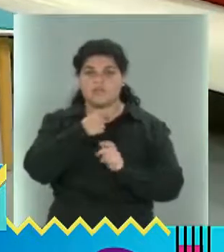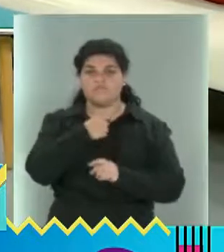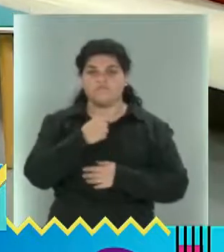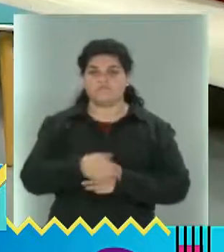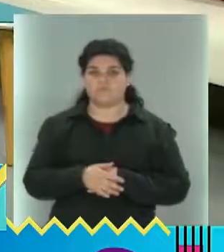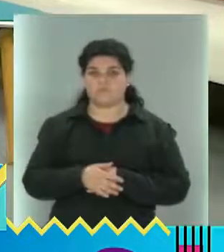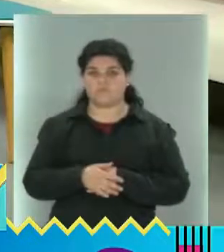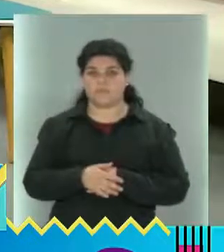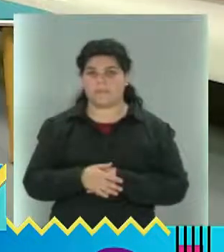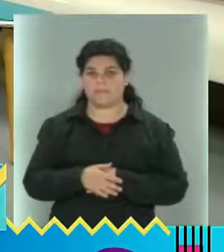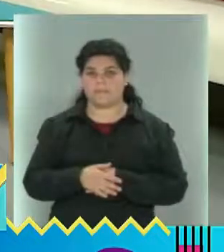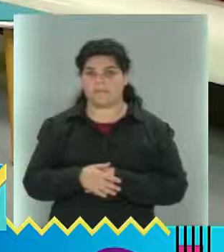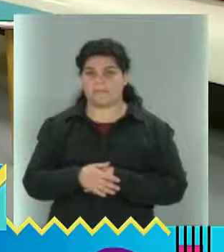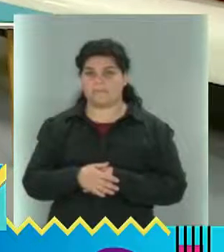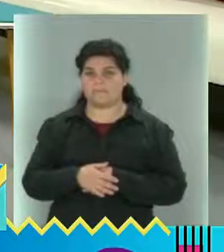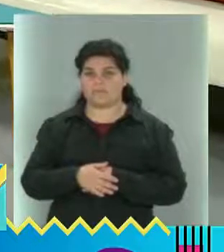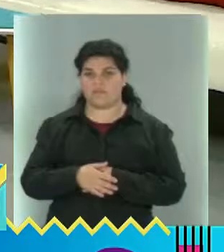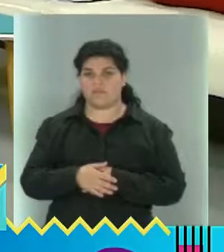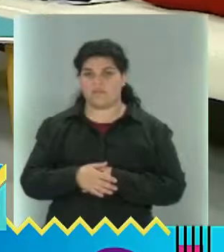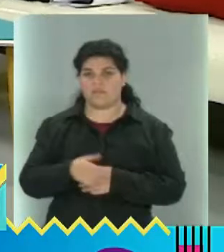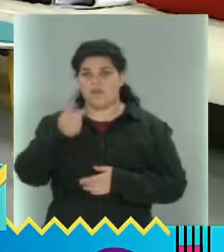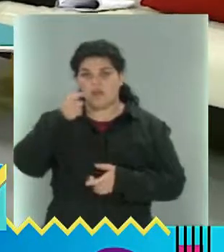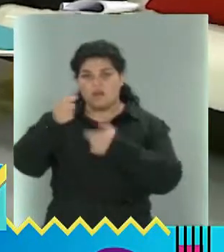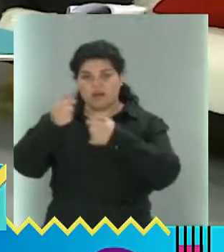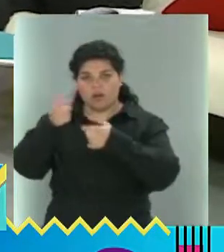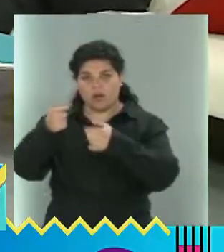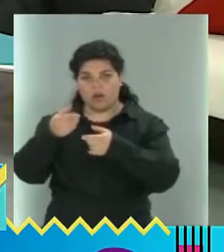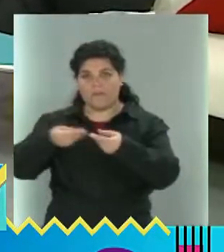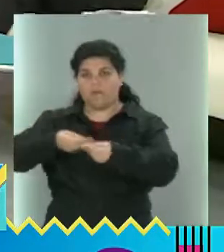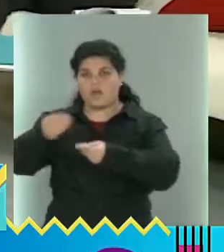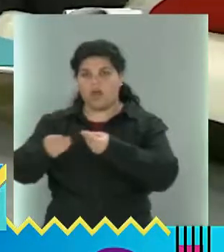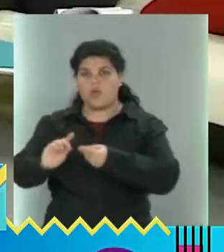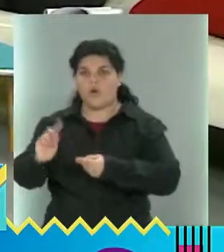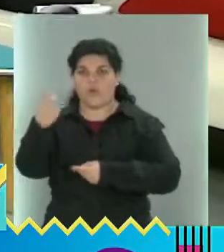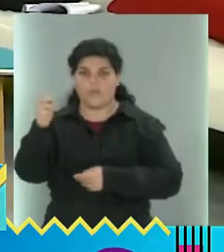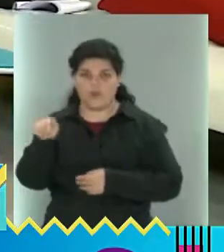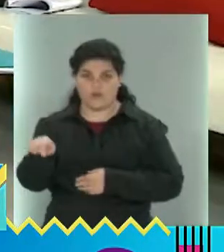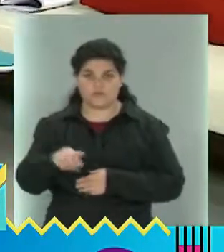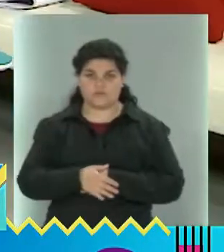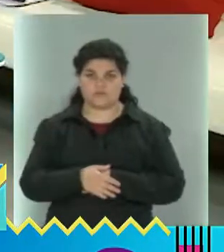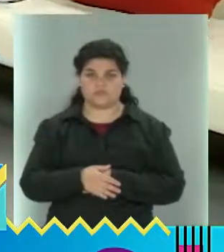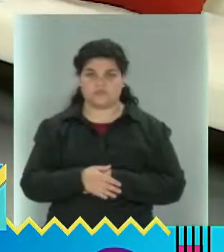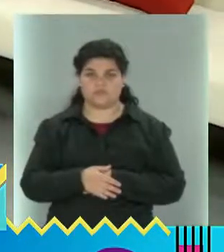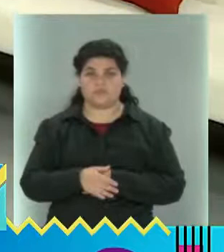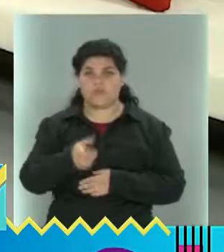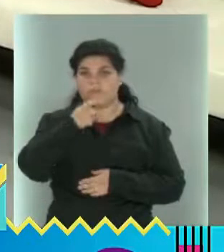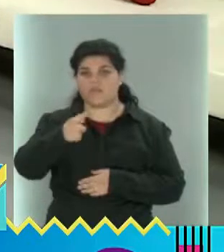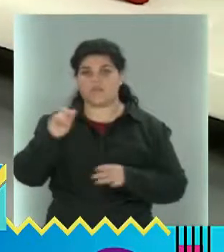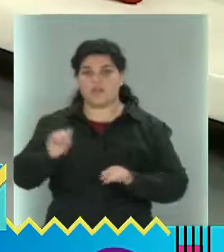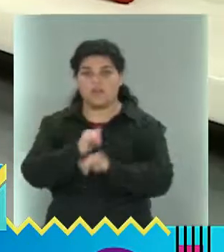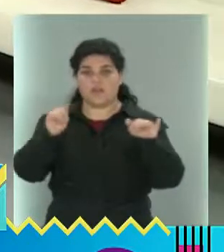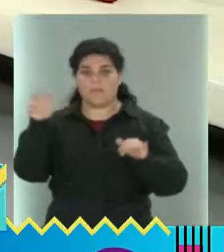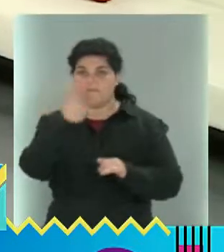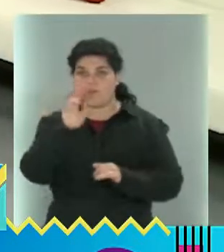Gise. Desregular un mercado oligopólico. Desregular un mercado oligopólico es el mensaje que deja Gisela